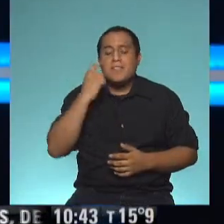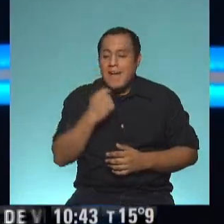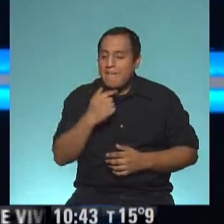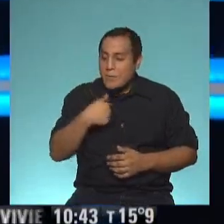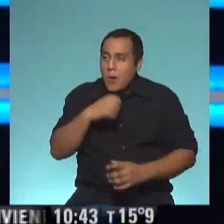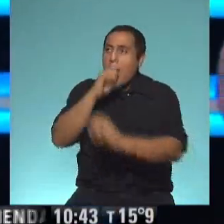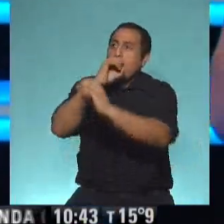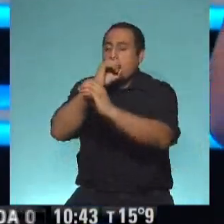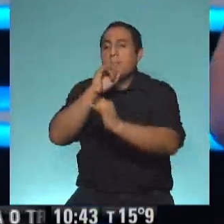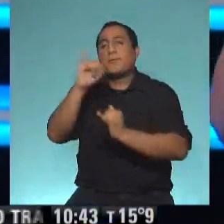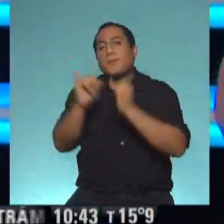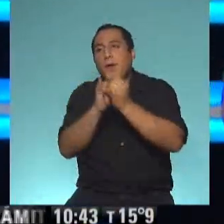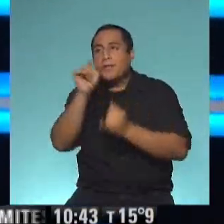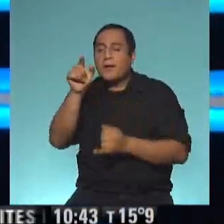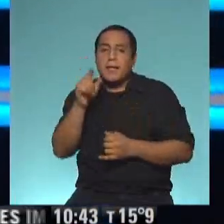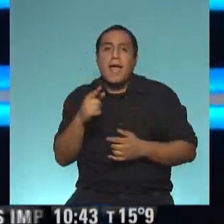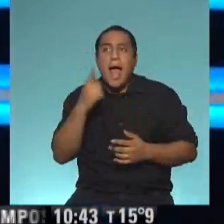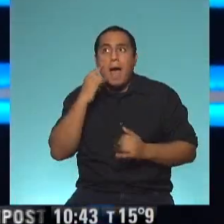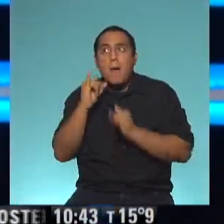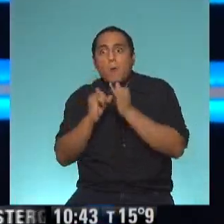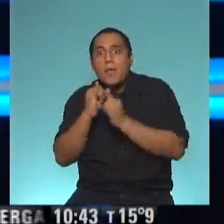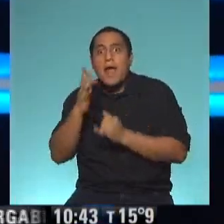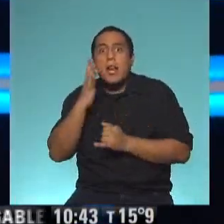quiero regalar algún mensaje